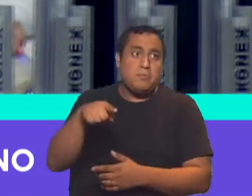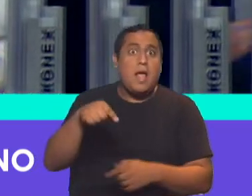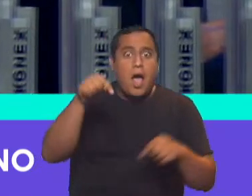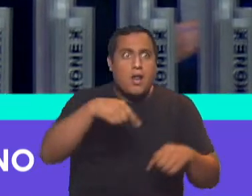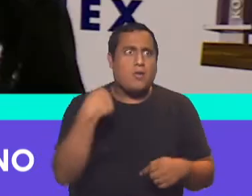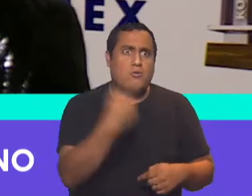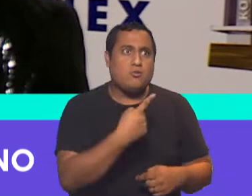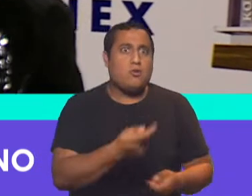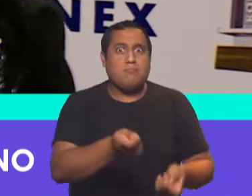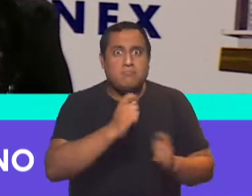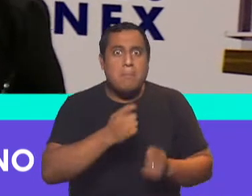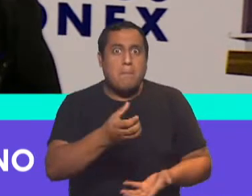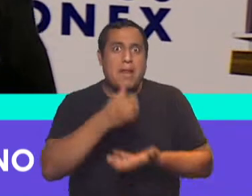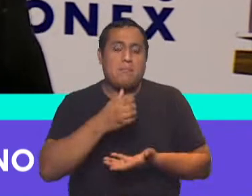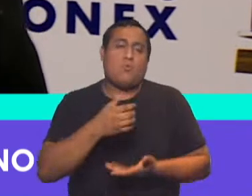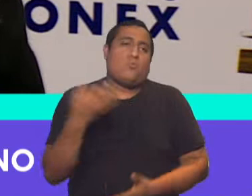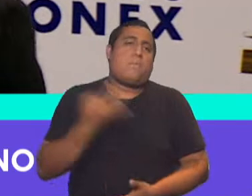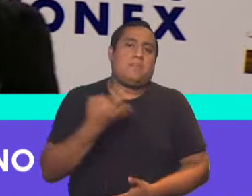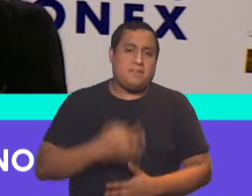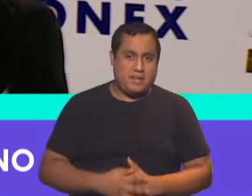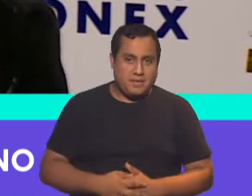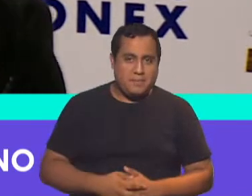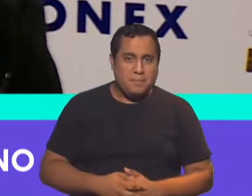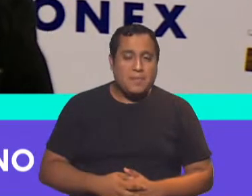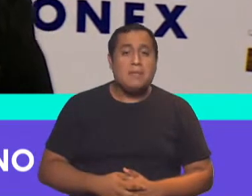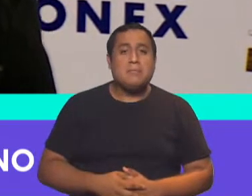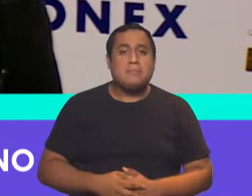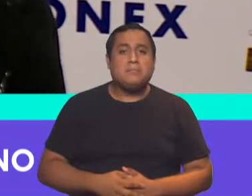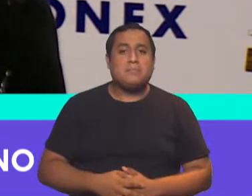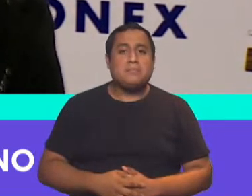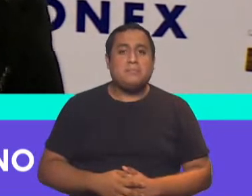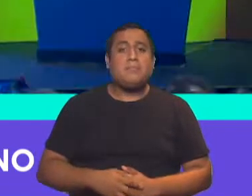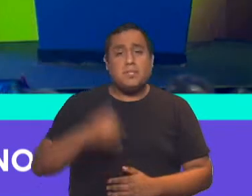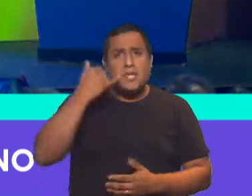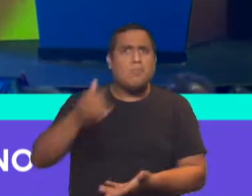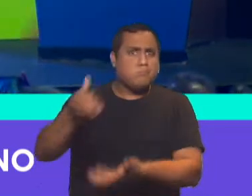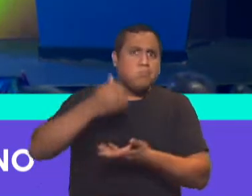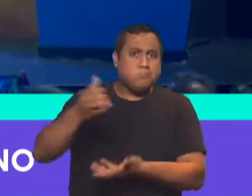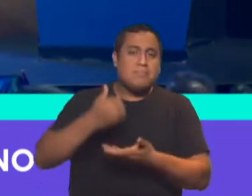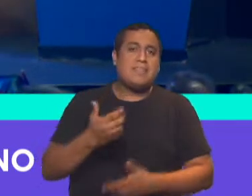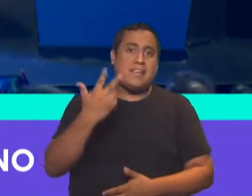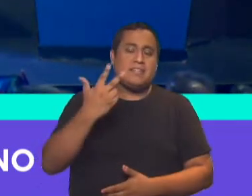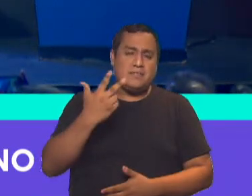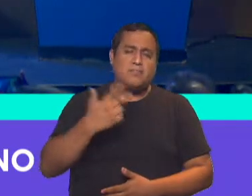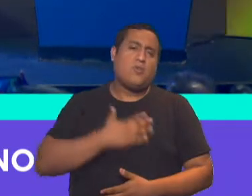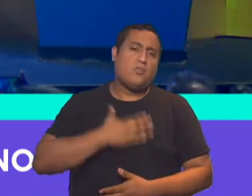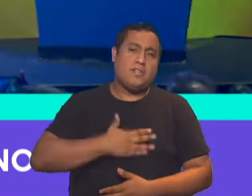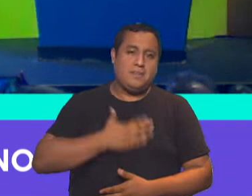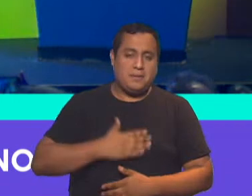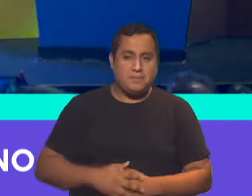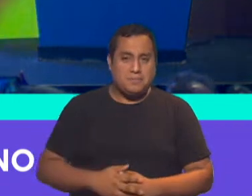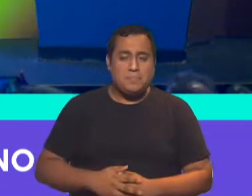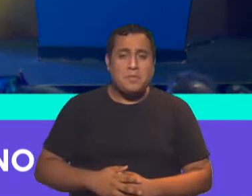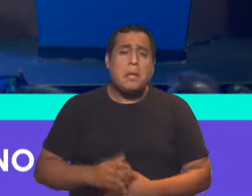especial. El tercer Conex que tienen la generosidad de otorgarme, muy contenta. Los premios para mí, además de ser